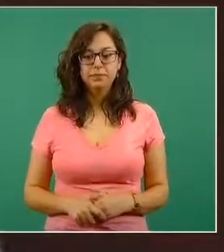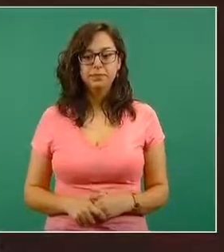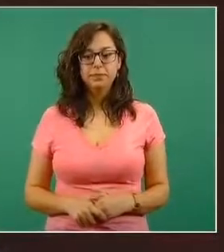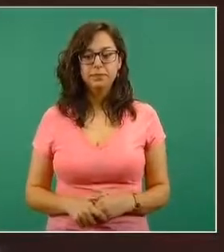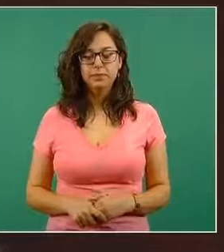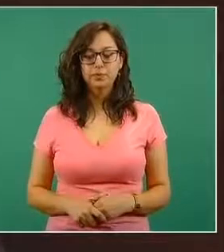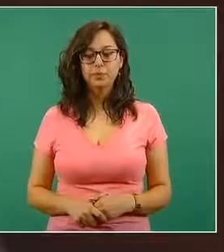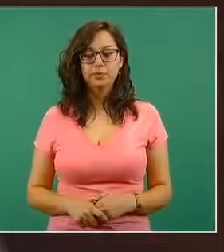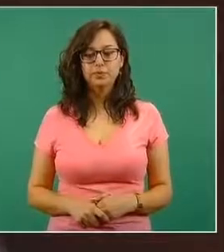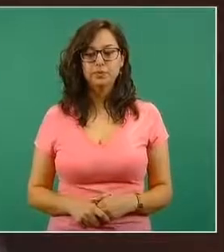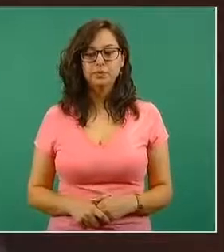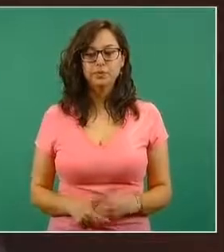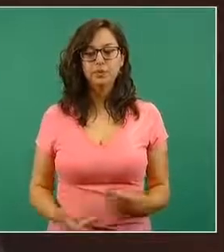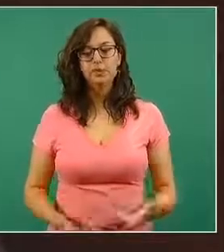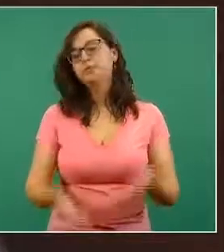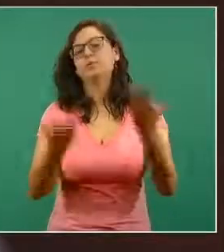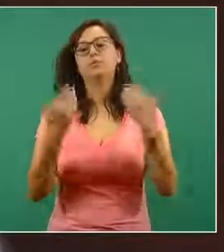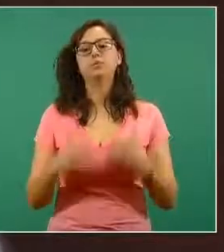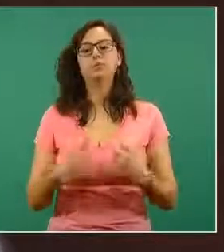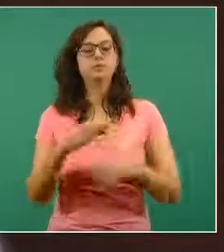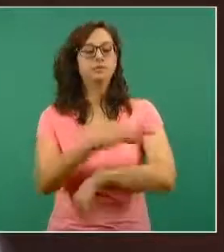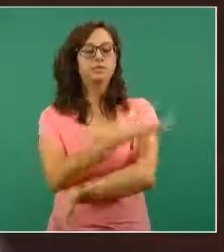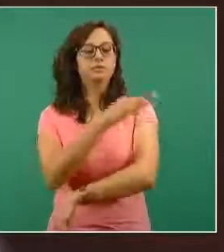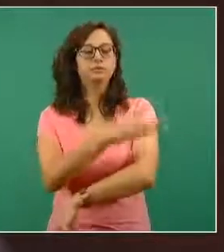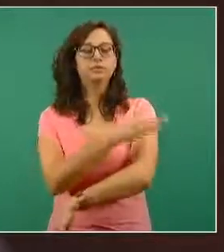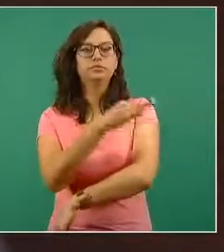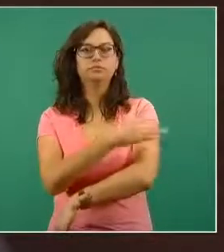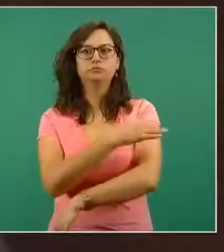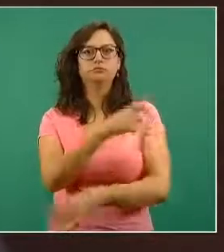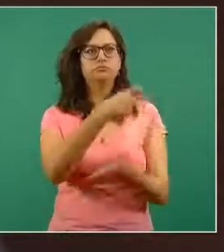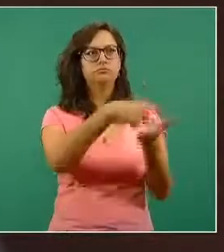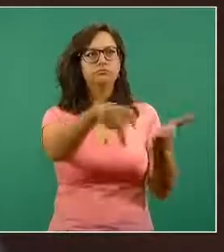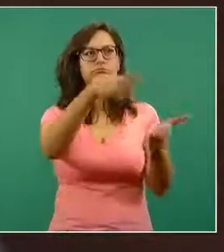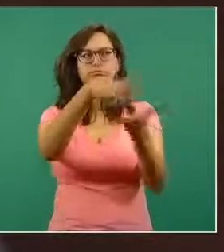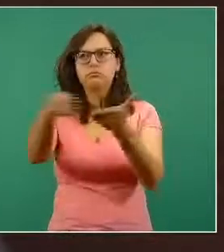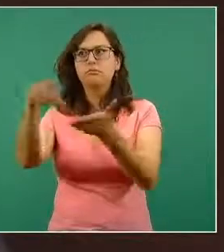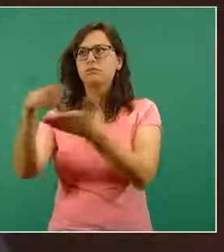número de vacunas que se han comprado, sí, también